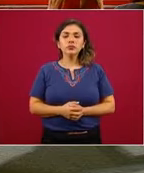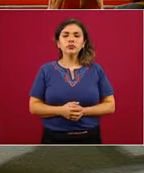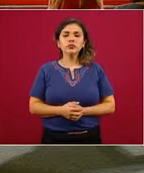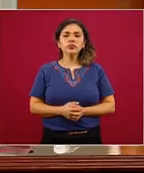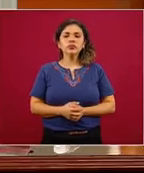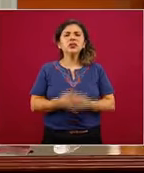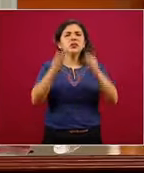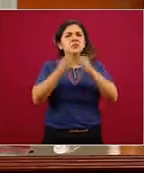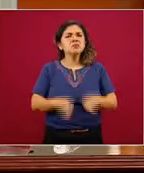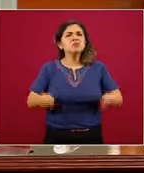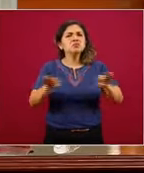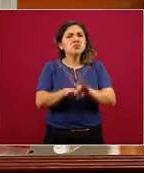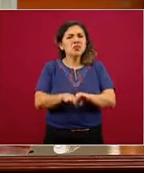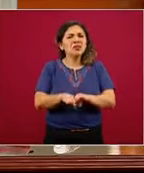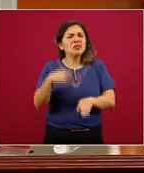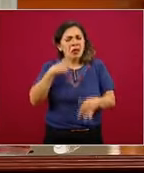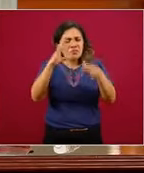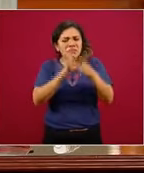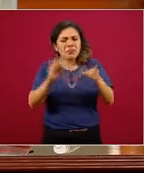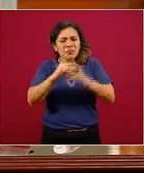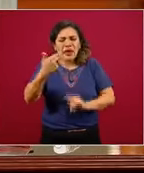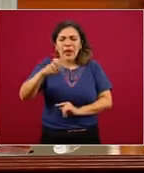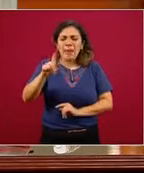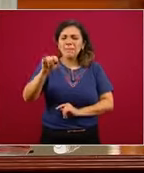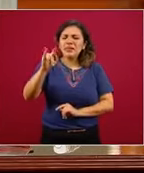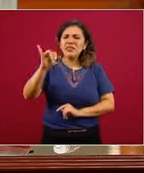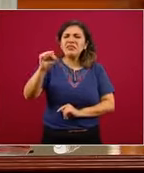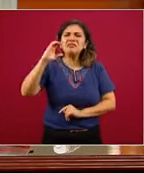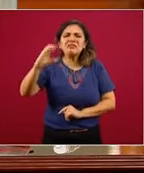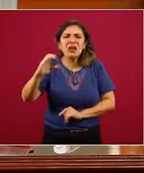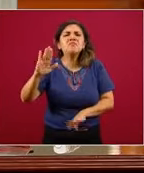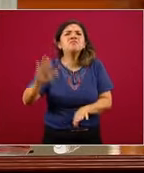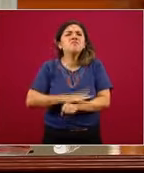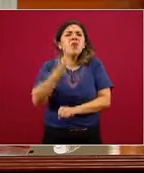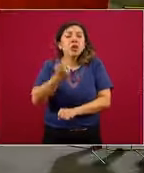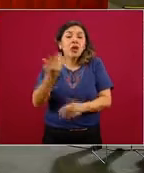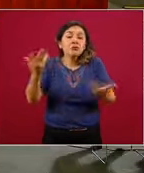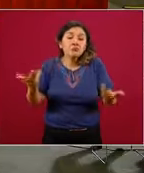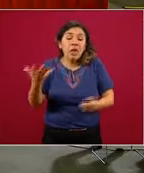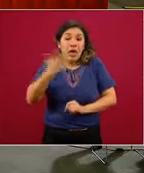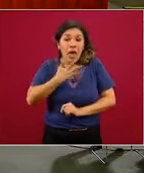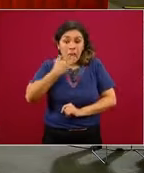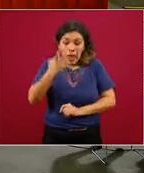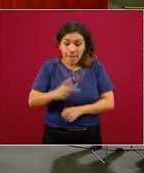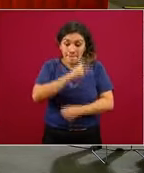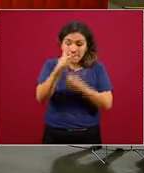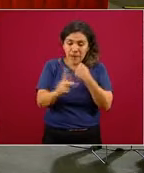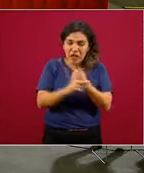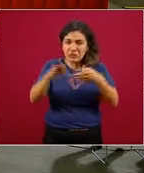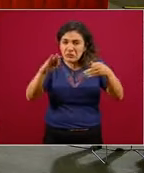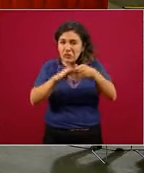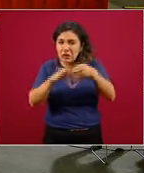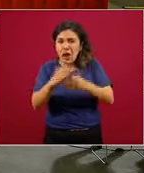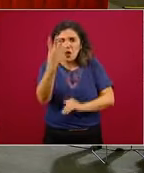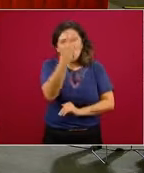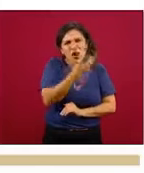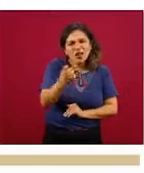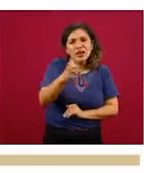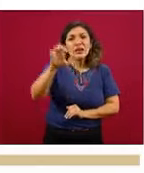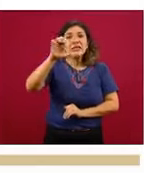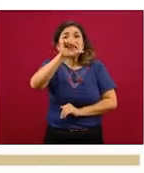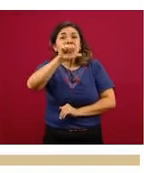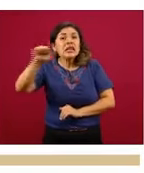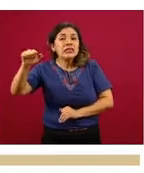¿Por qué es importante hablar de hepatitis C? Se calcula que en el país existen entre 400 y 600,000 personas